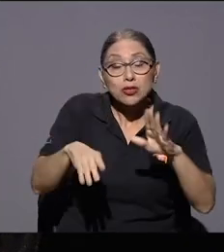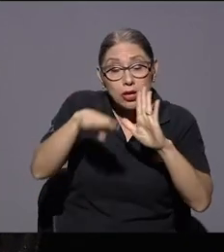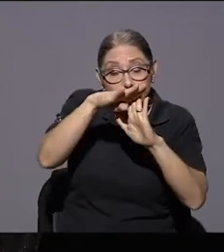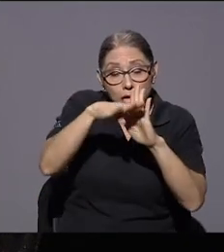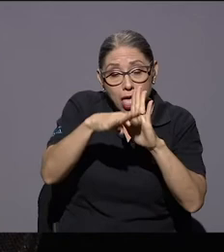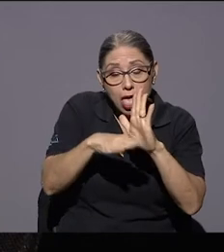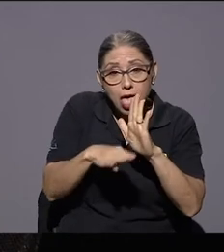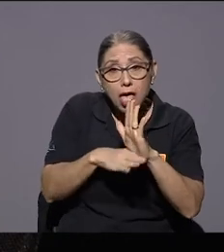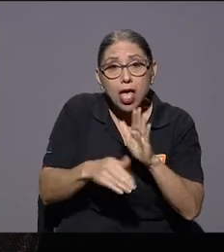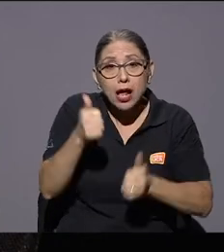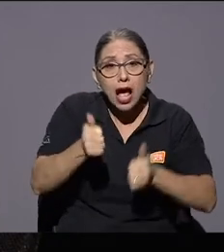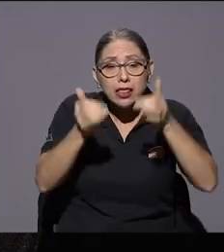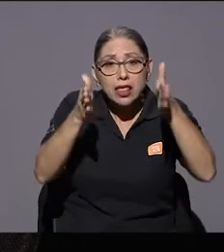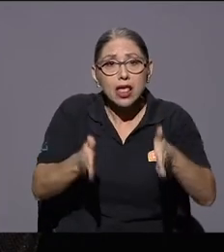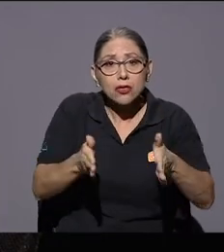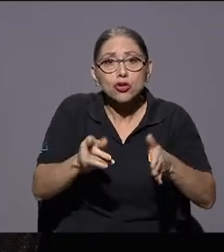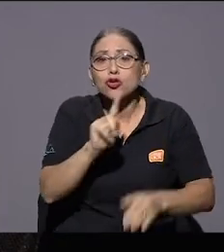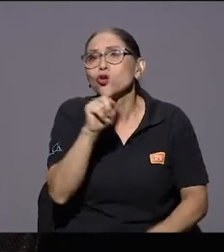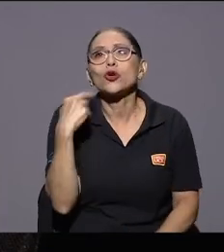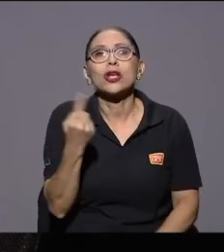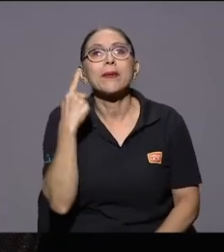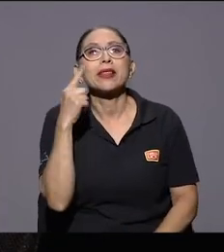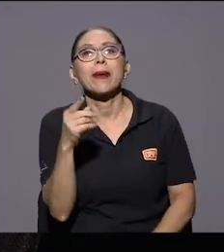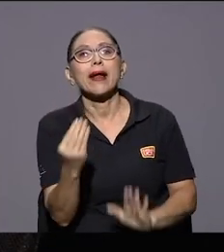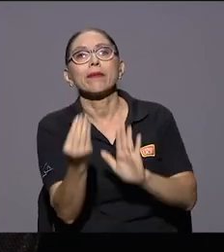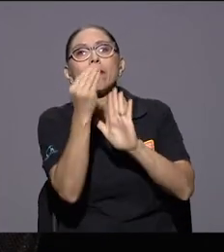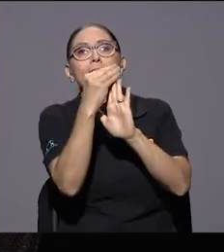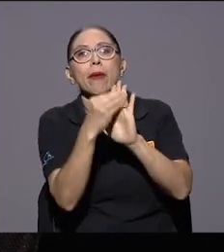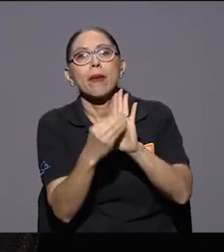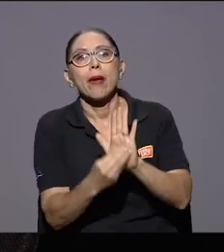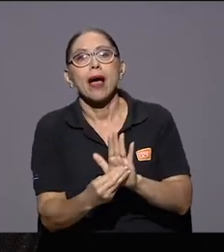solamente por el afán de poner la candidatura